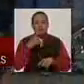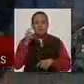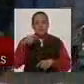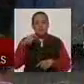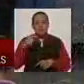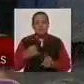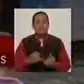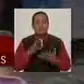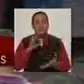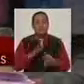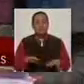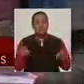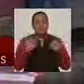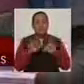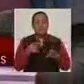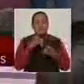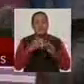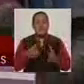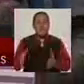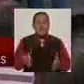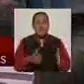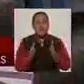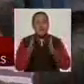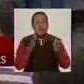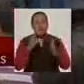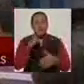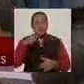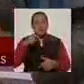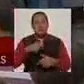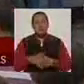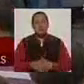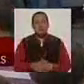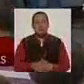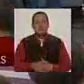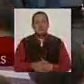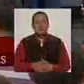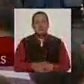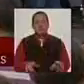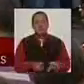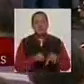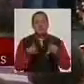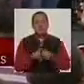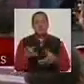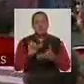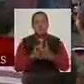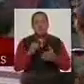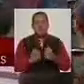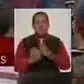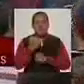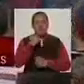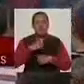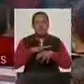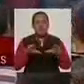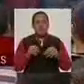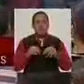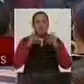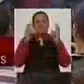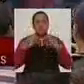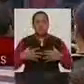más resaltante, son las vías de acceso, al igual que es el fortalecimiento en los temas de